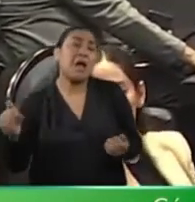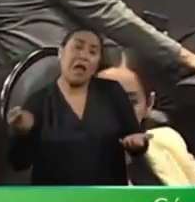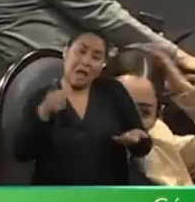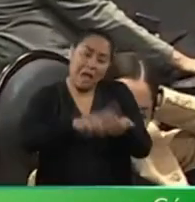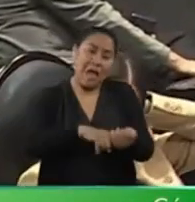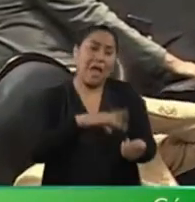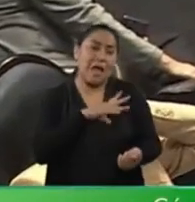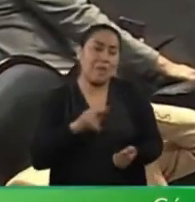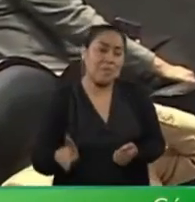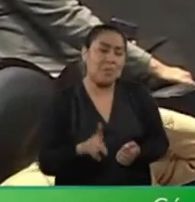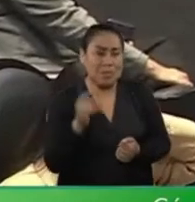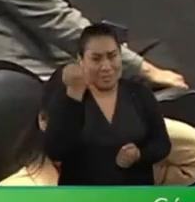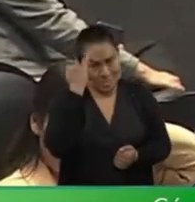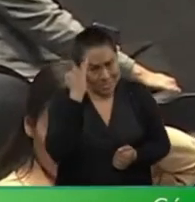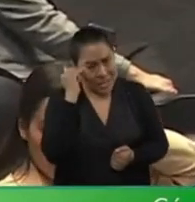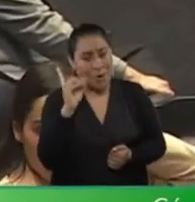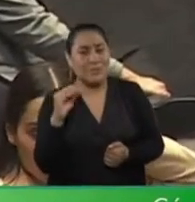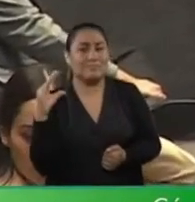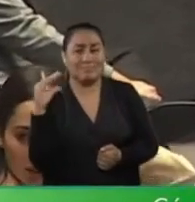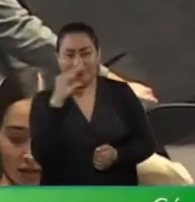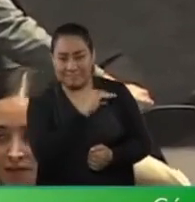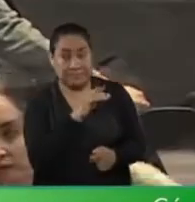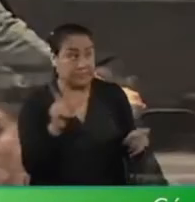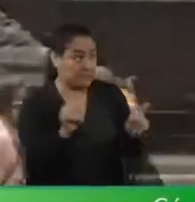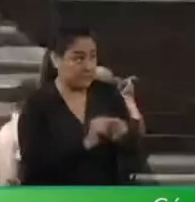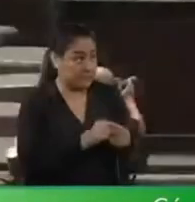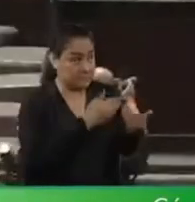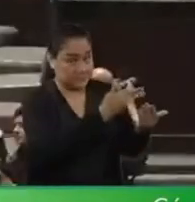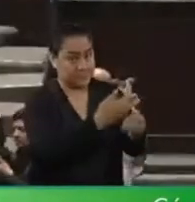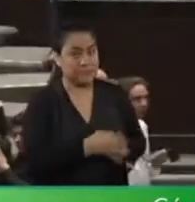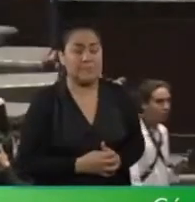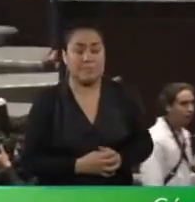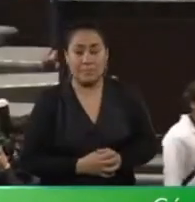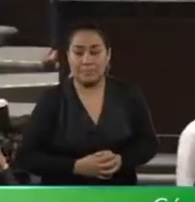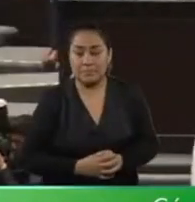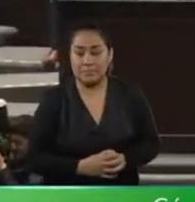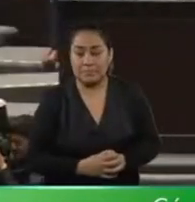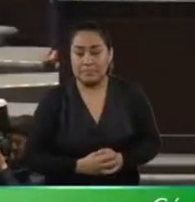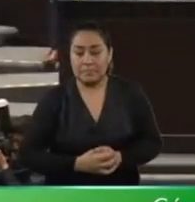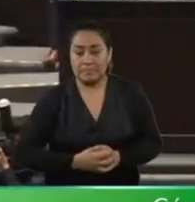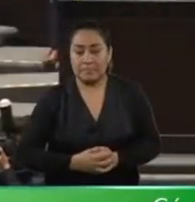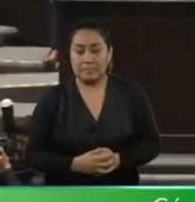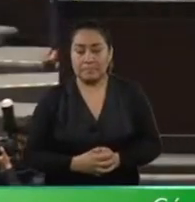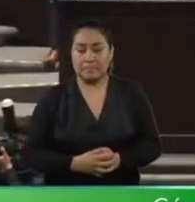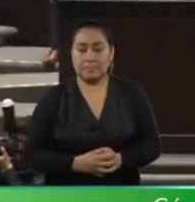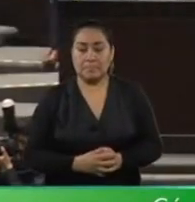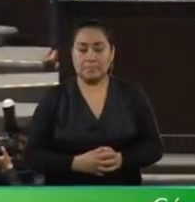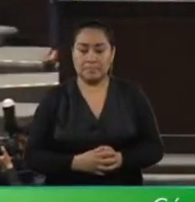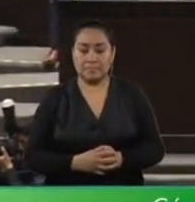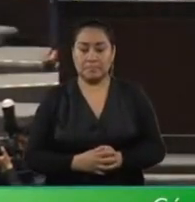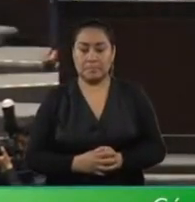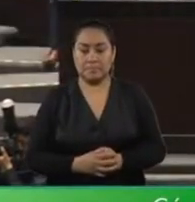indígenas y afromexicanos. Es cuanto.